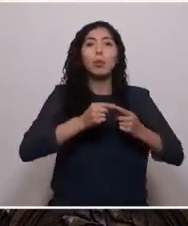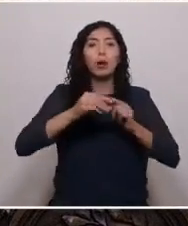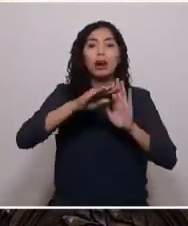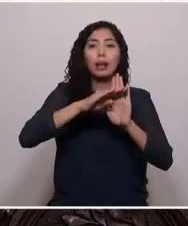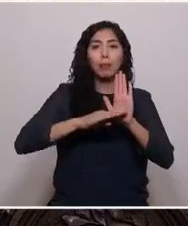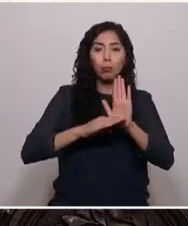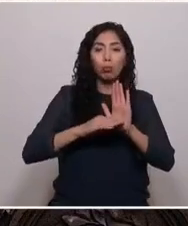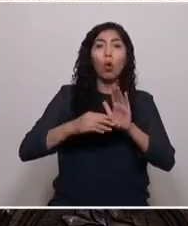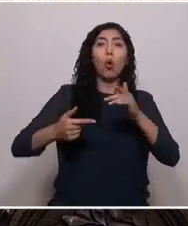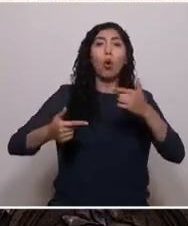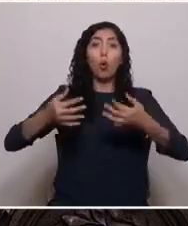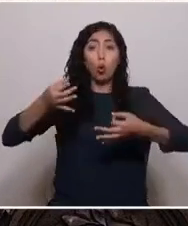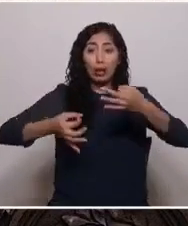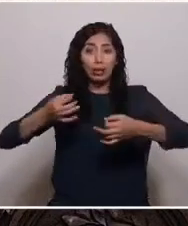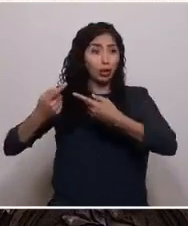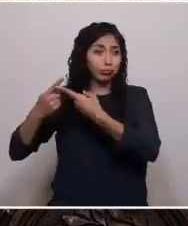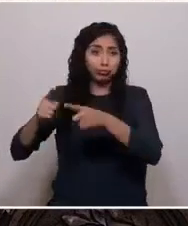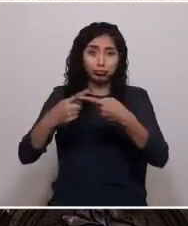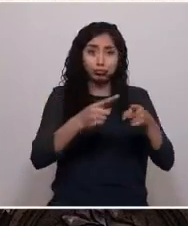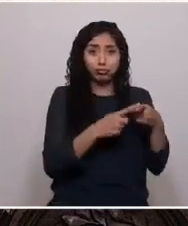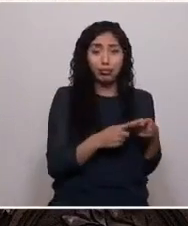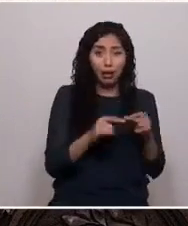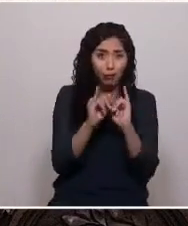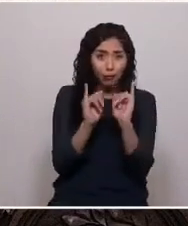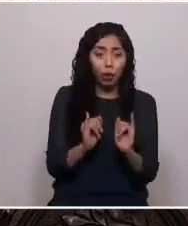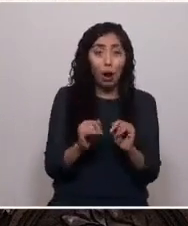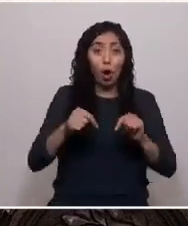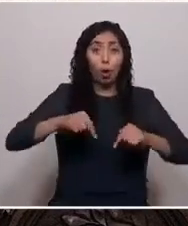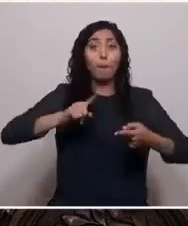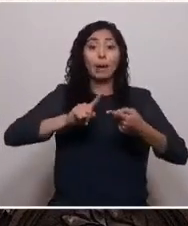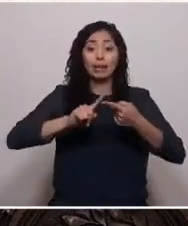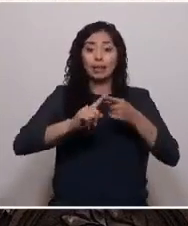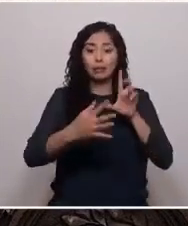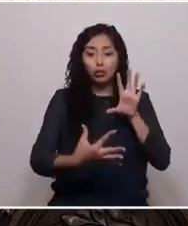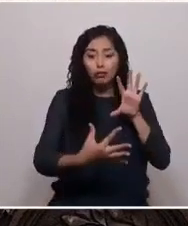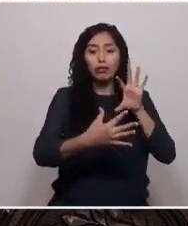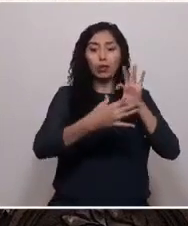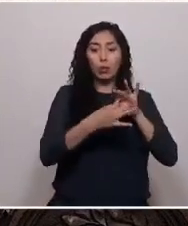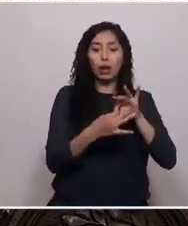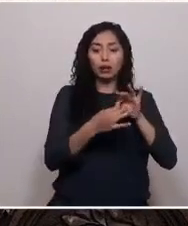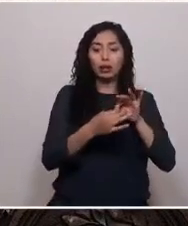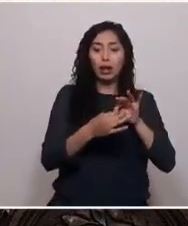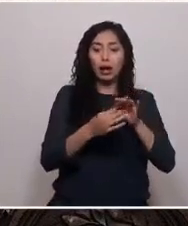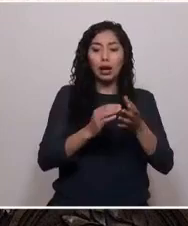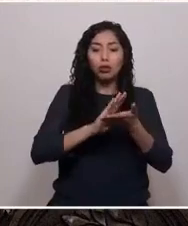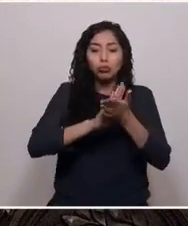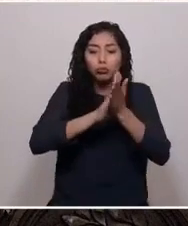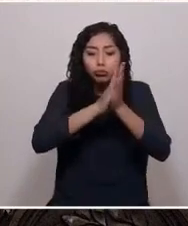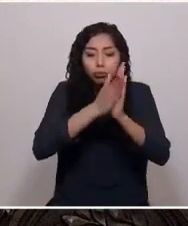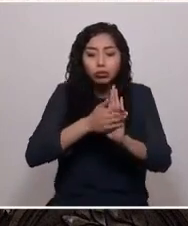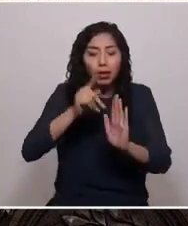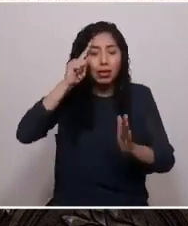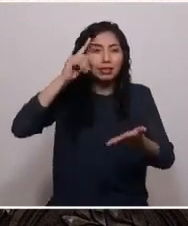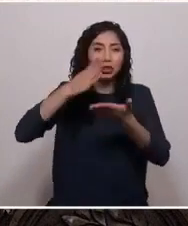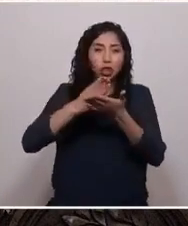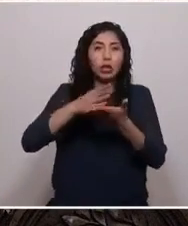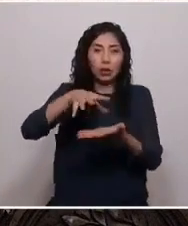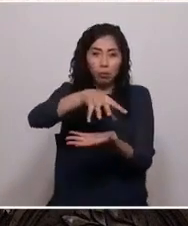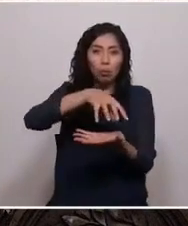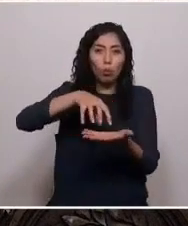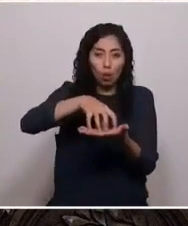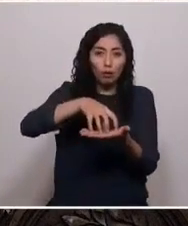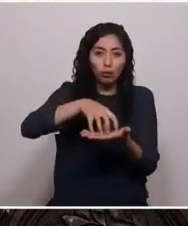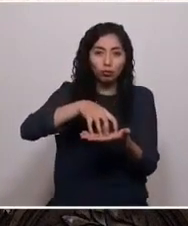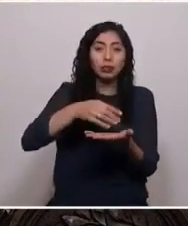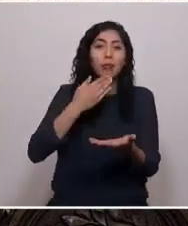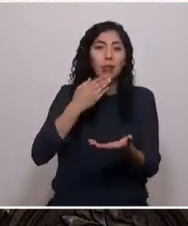jurídico. Polla, la participación vinculante en toda decisión que afecta a nuestro pueblo, de acuerdo a estándares del derecho internacional de los pueblos